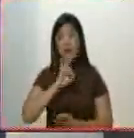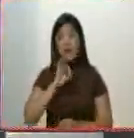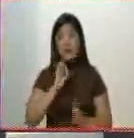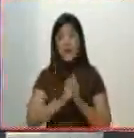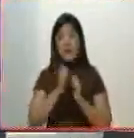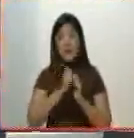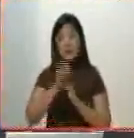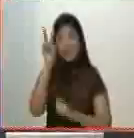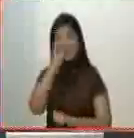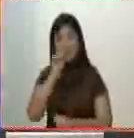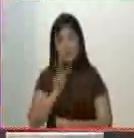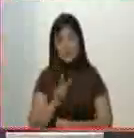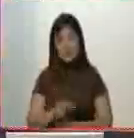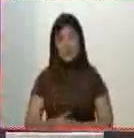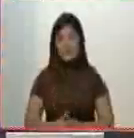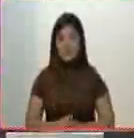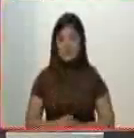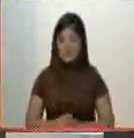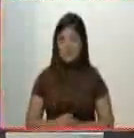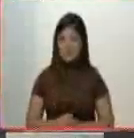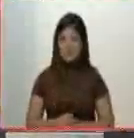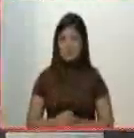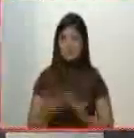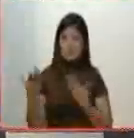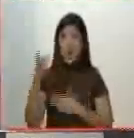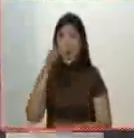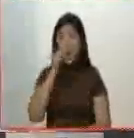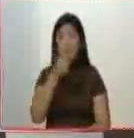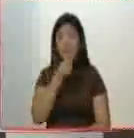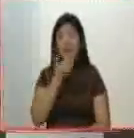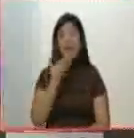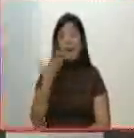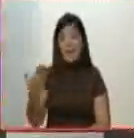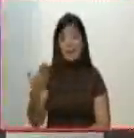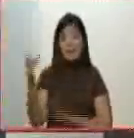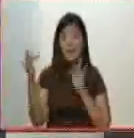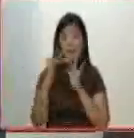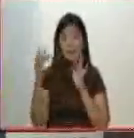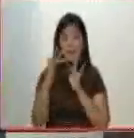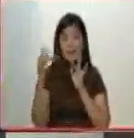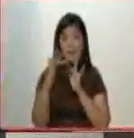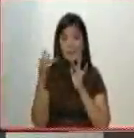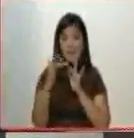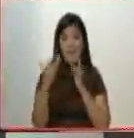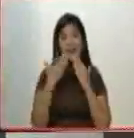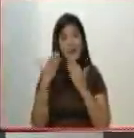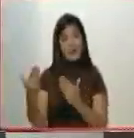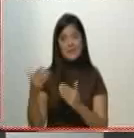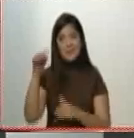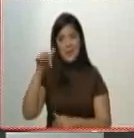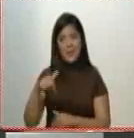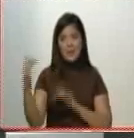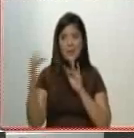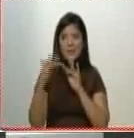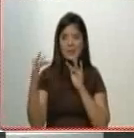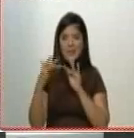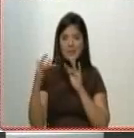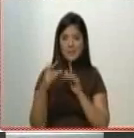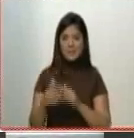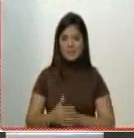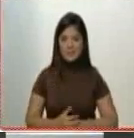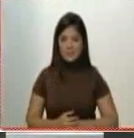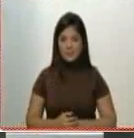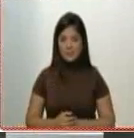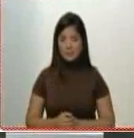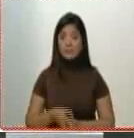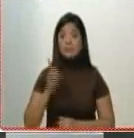venezolano? Bueno, es nuestro compañero Kleiber Moncada. Gracias, Kleiber, por el contacto que establecemos ahora, también